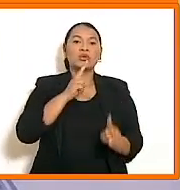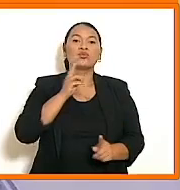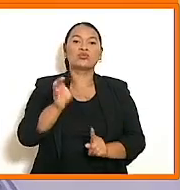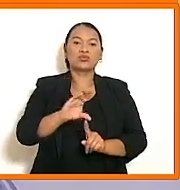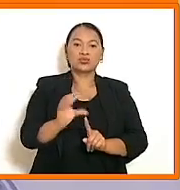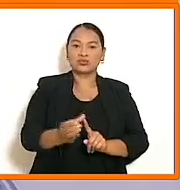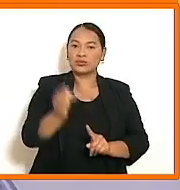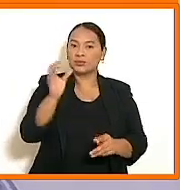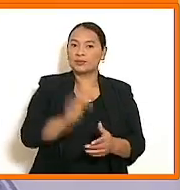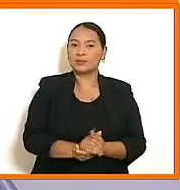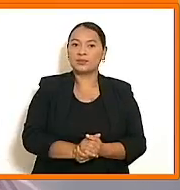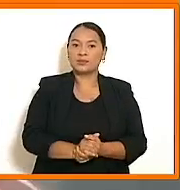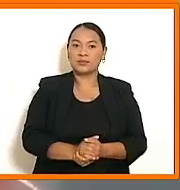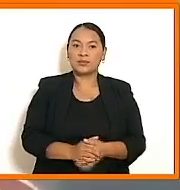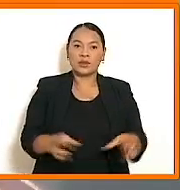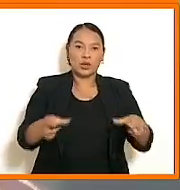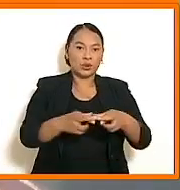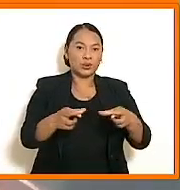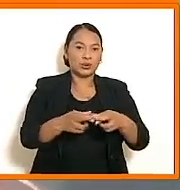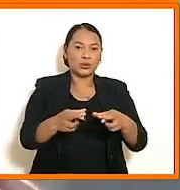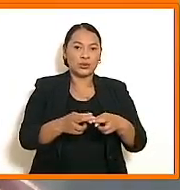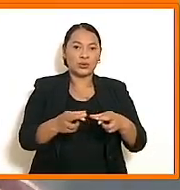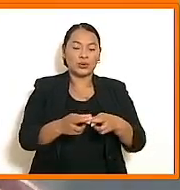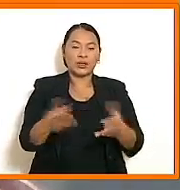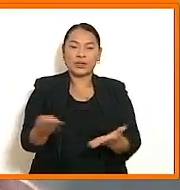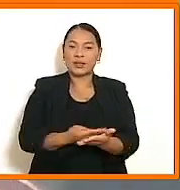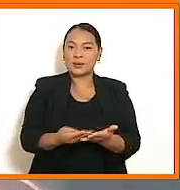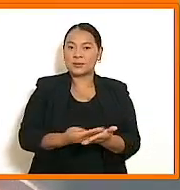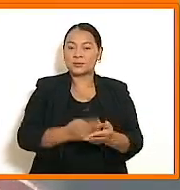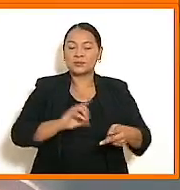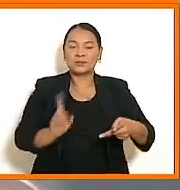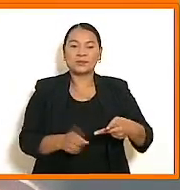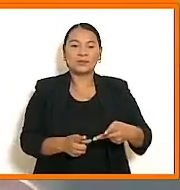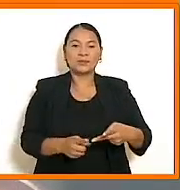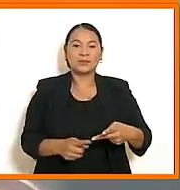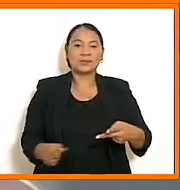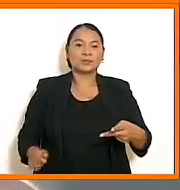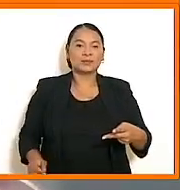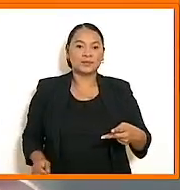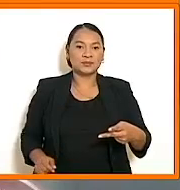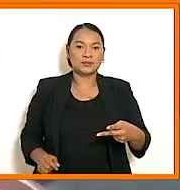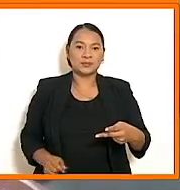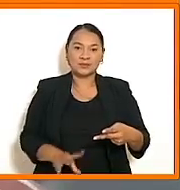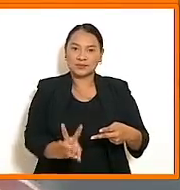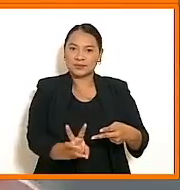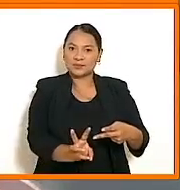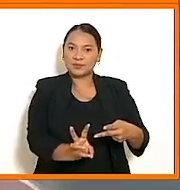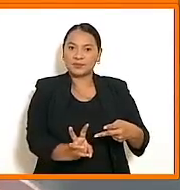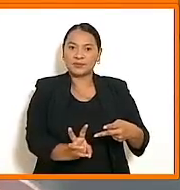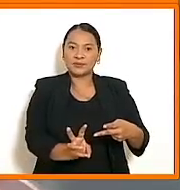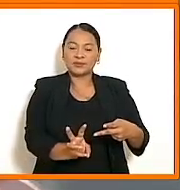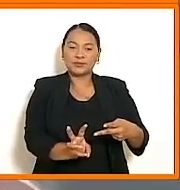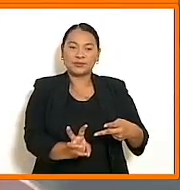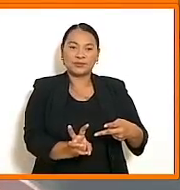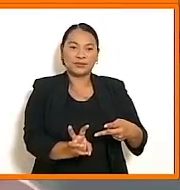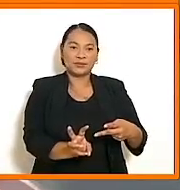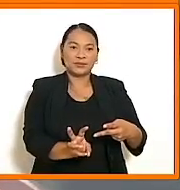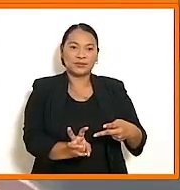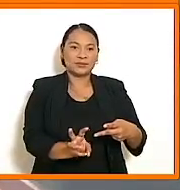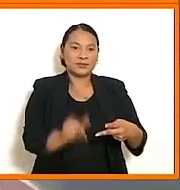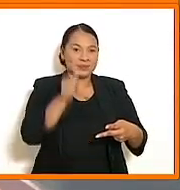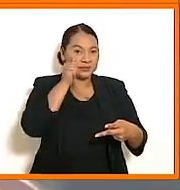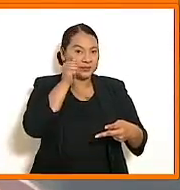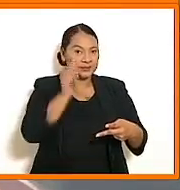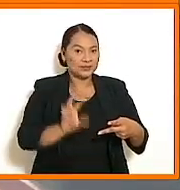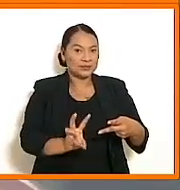su catrachada rosquete. Vamos a conocer cuál va a ser ese segundo número ganador, su primer dígito, el 6. Segundo dígito,